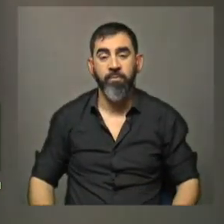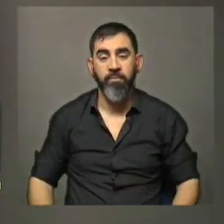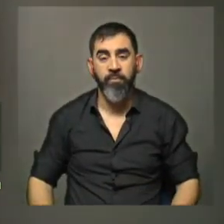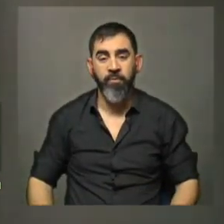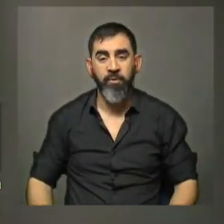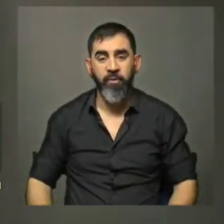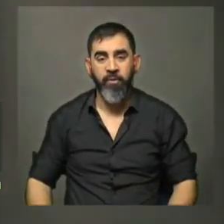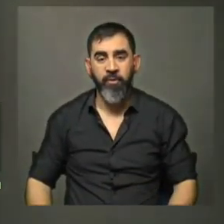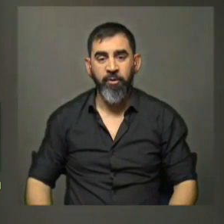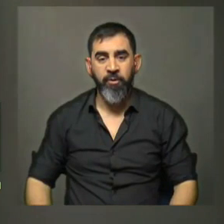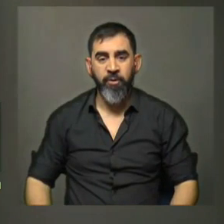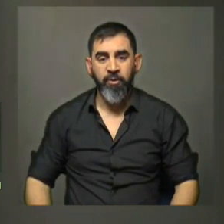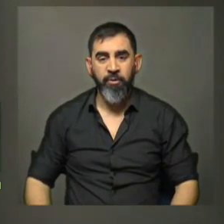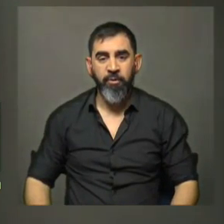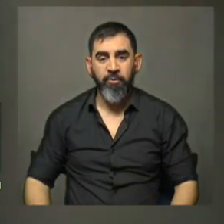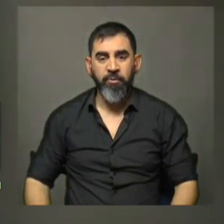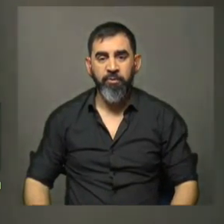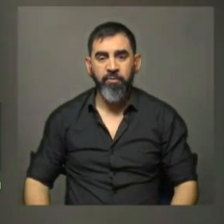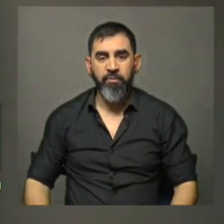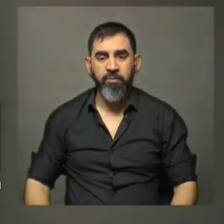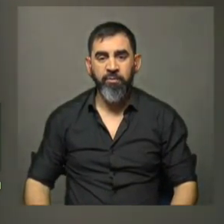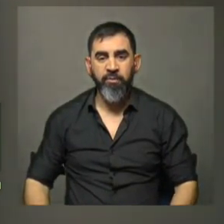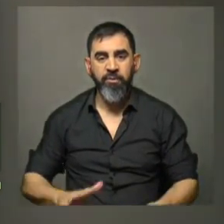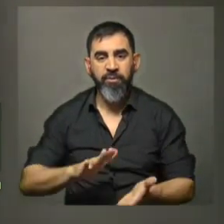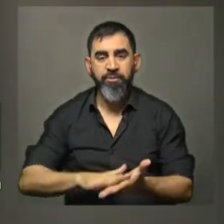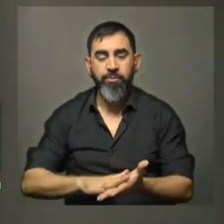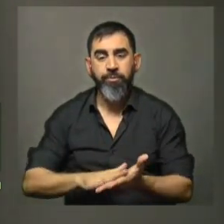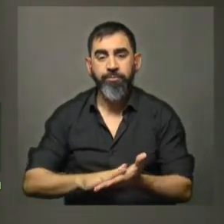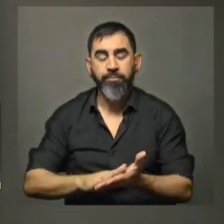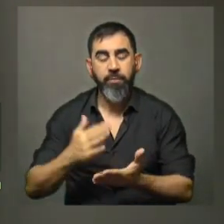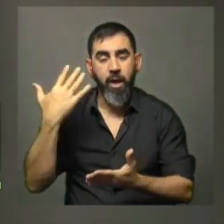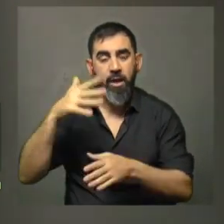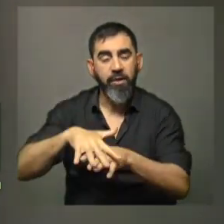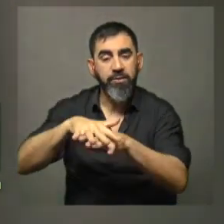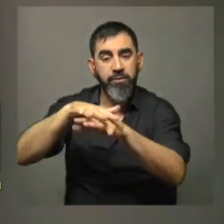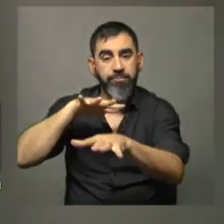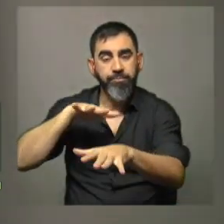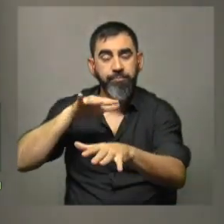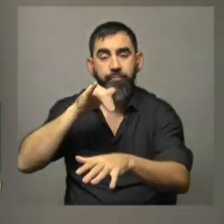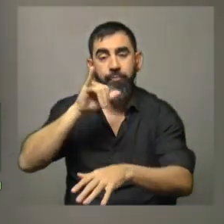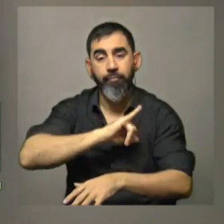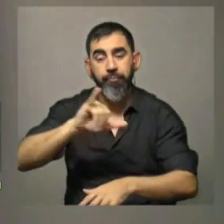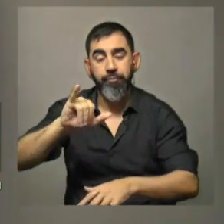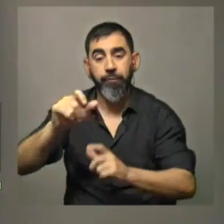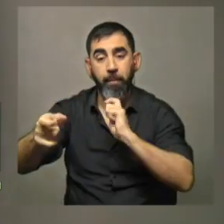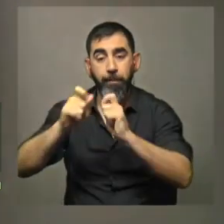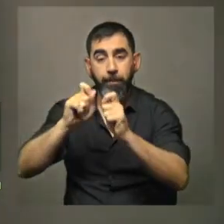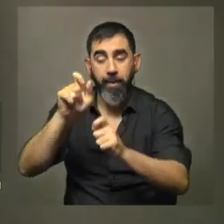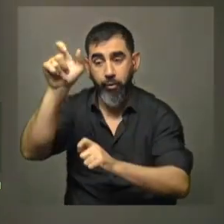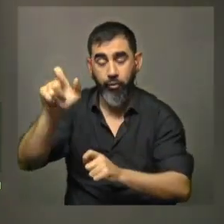periodo, pero nos llegó la información sobre el comienzo de la asamblea, que era la denuncia de un periodista